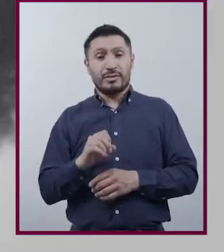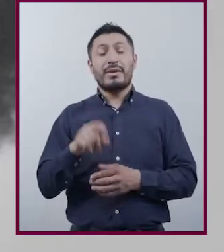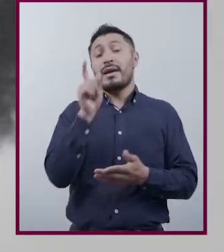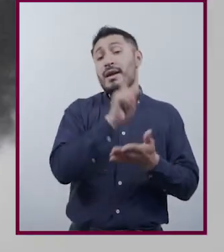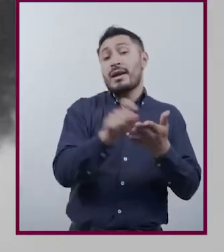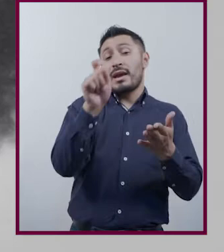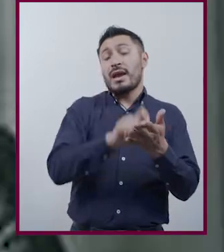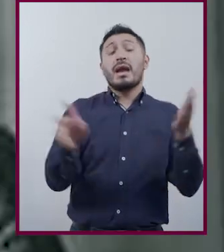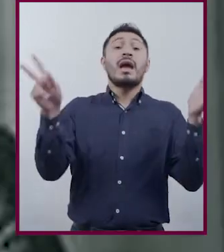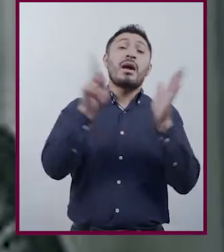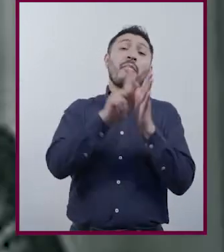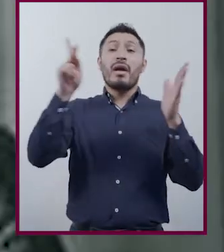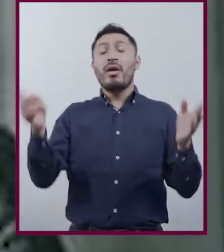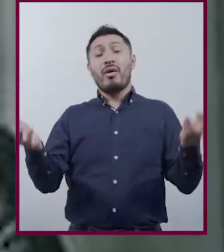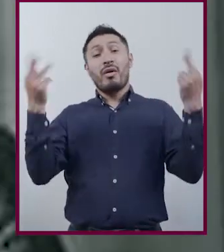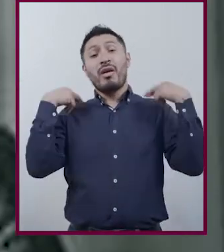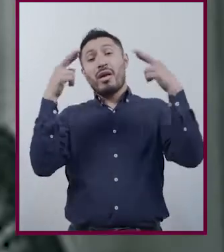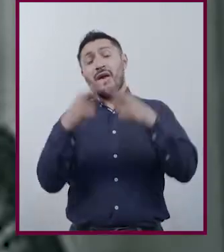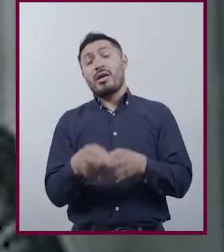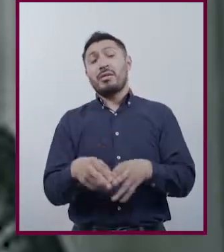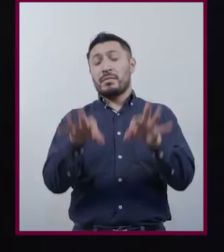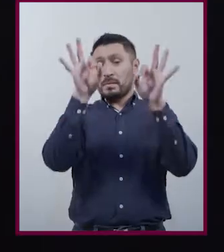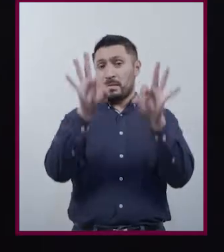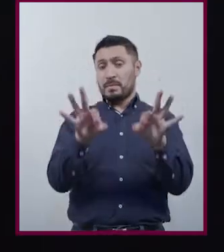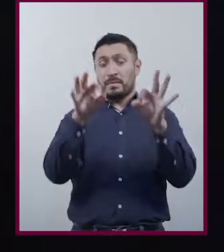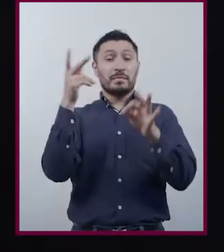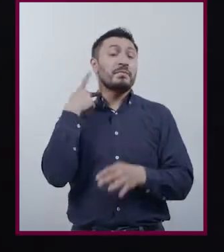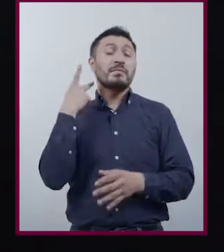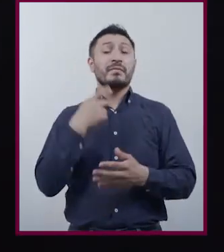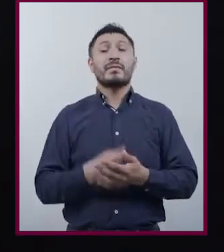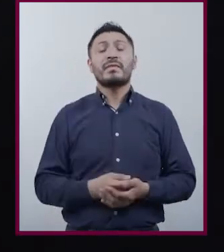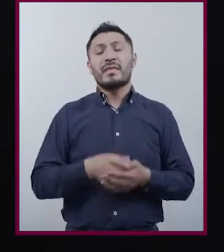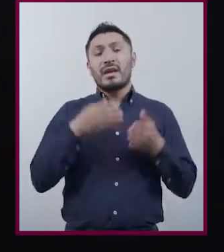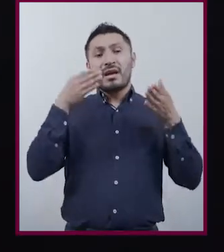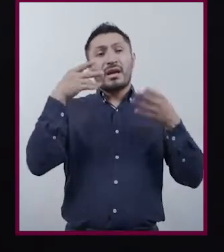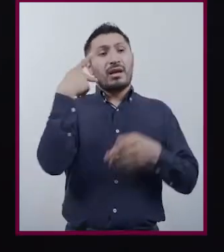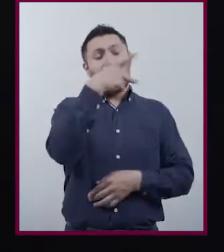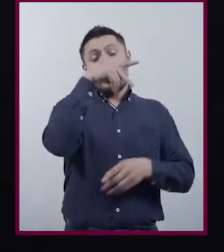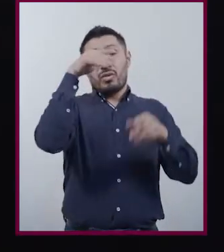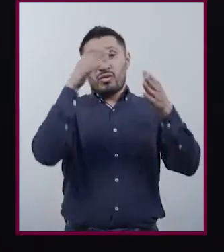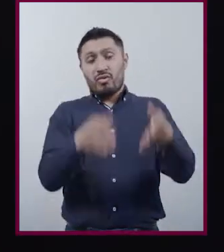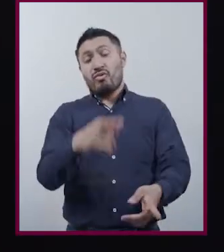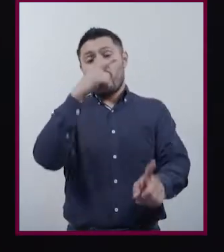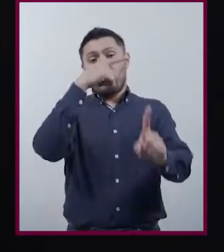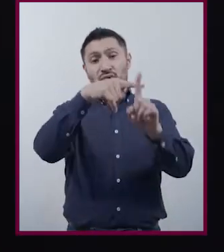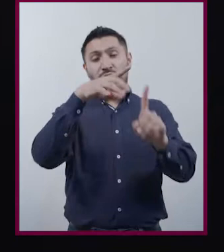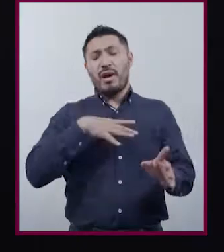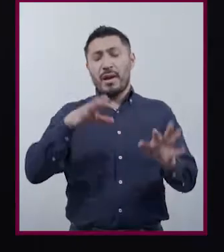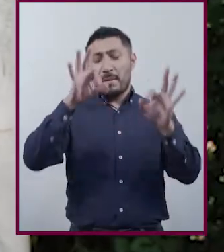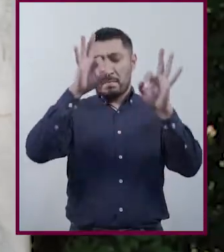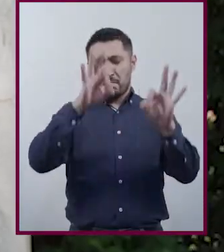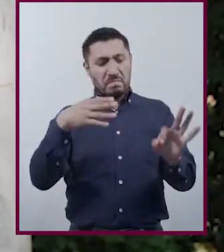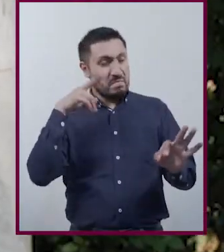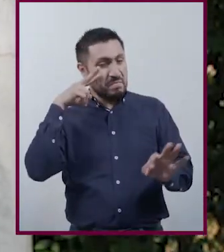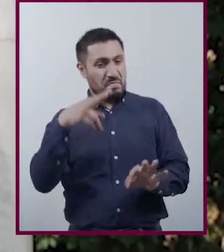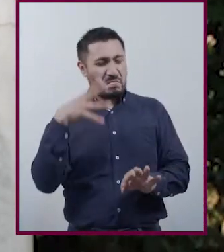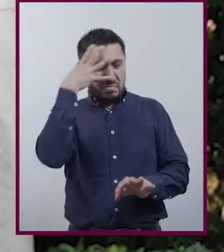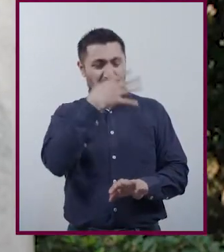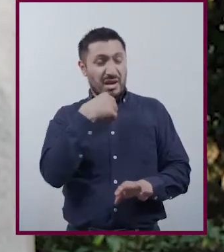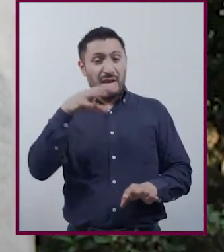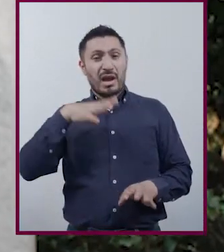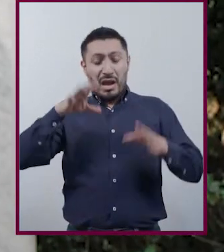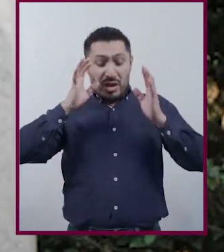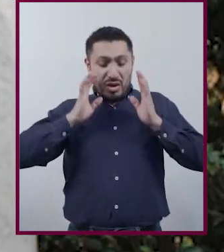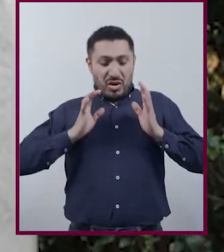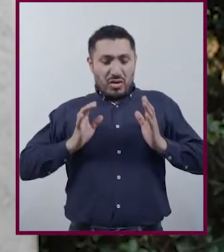sino también periodista, docente y diplomática. La tumba de Rosario Castellanos tiene un gran diseño. Vemos su figura de